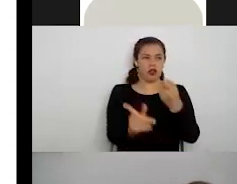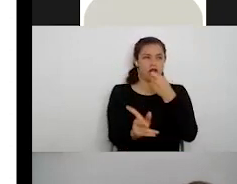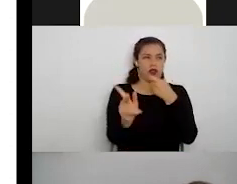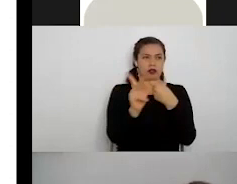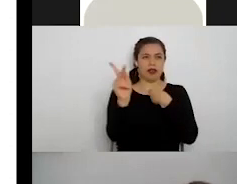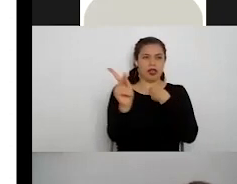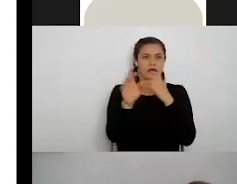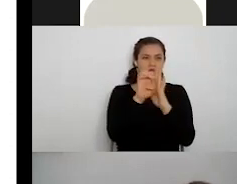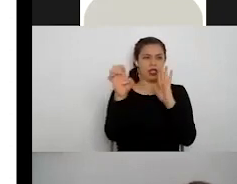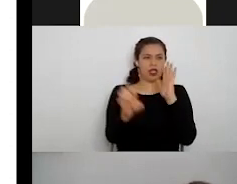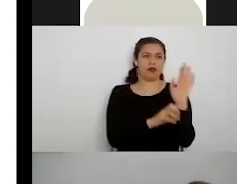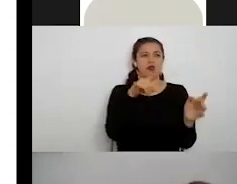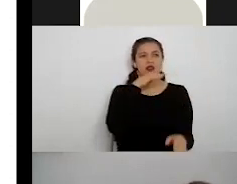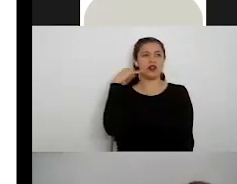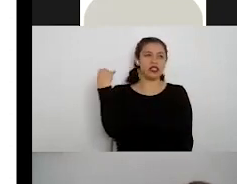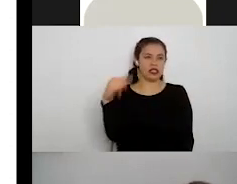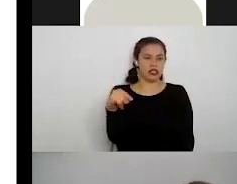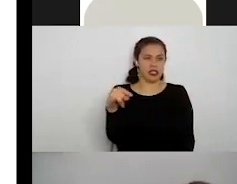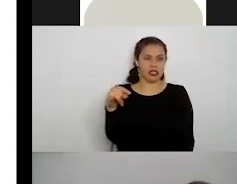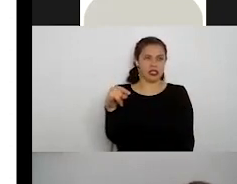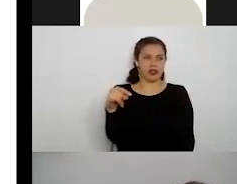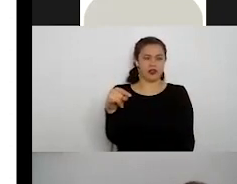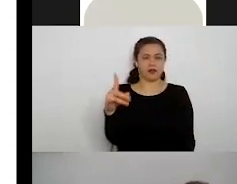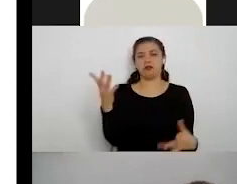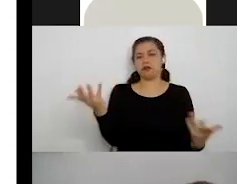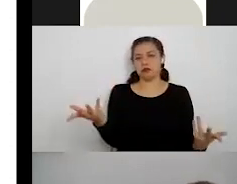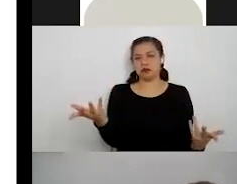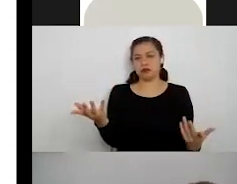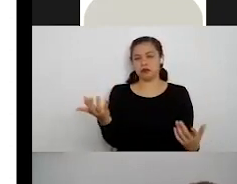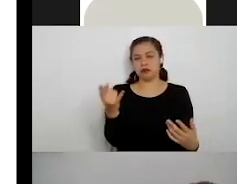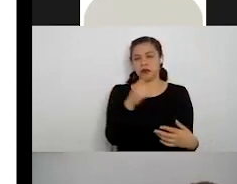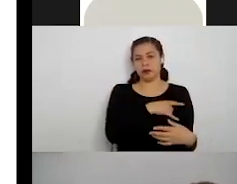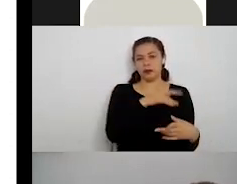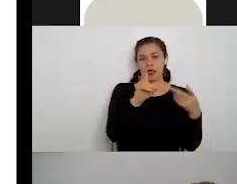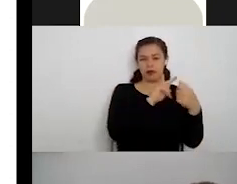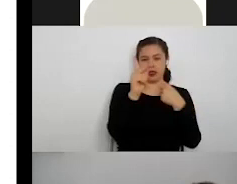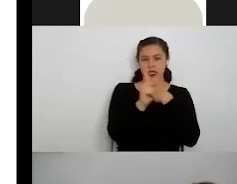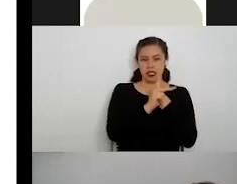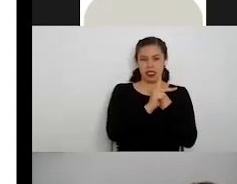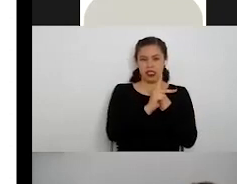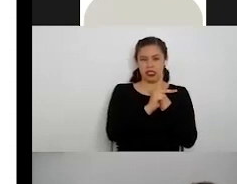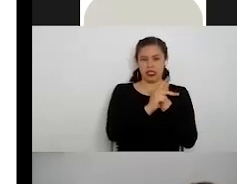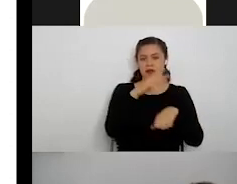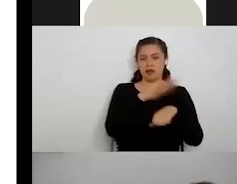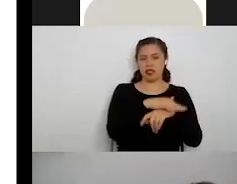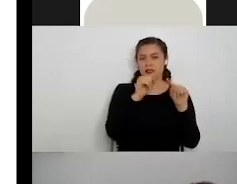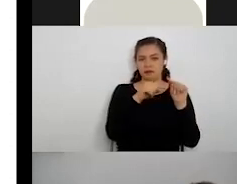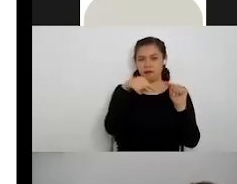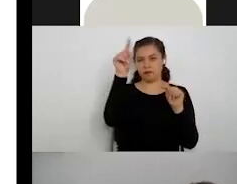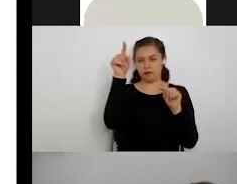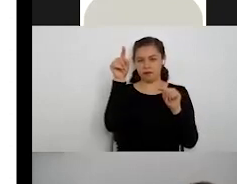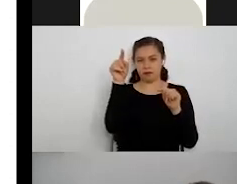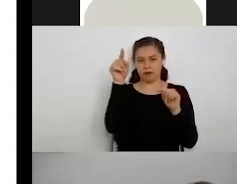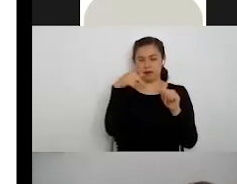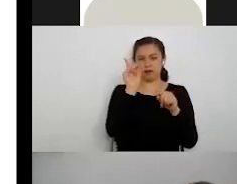Chile, que obviamente ese país, si le midiéramos estaría más para acá arriba. Pero ¿qué